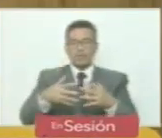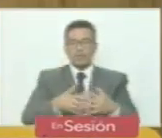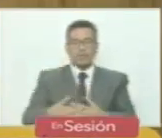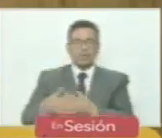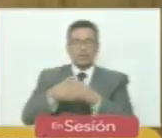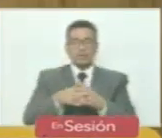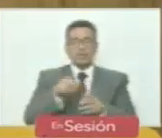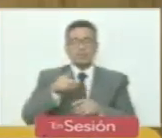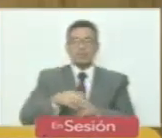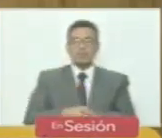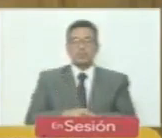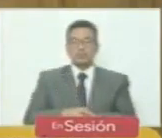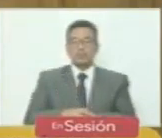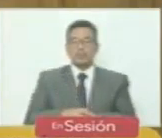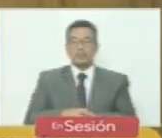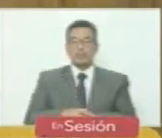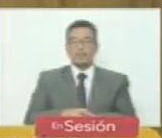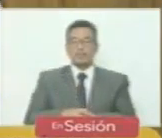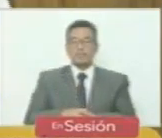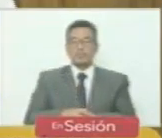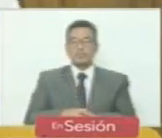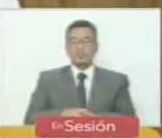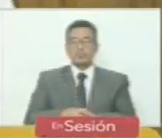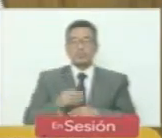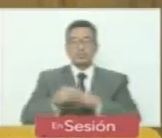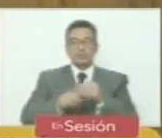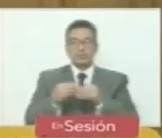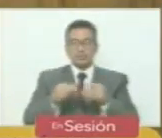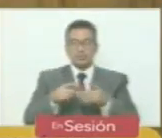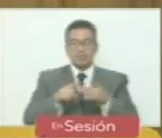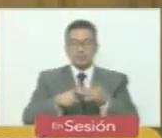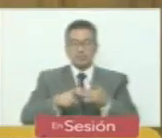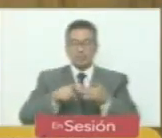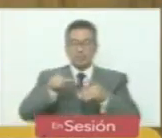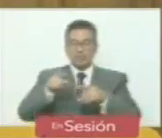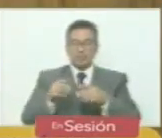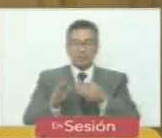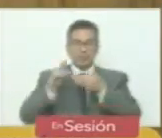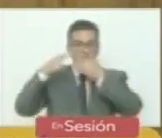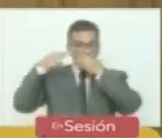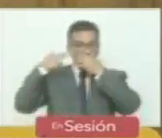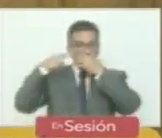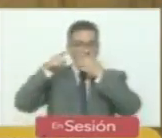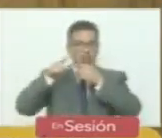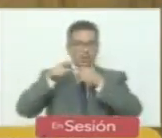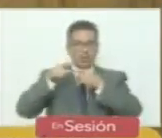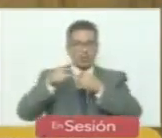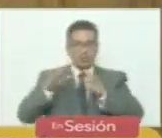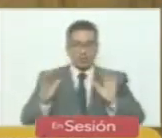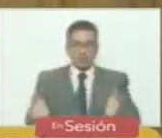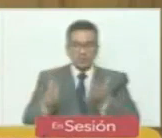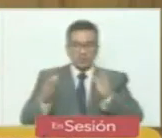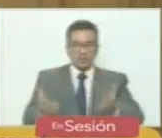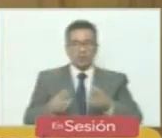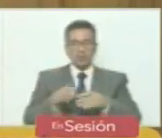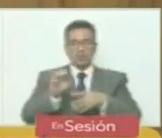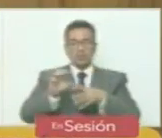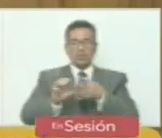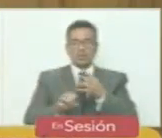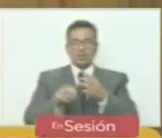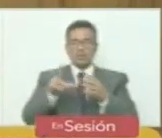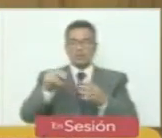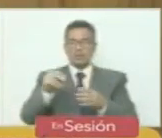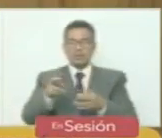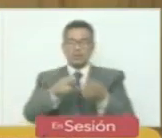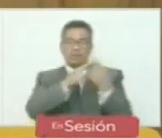de Norteamérica, respectivamente, las cuales fueran vilmente secuestradas, incentivados por elementos